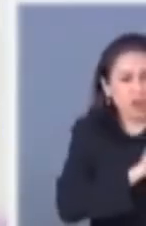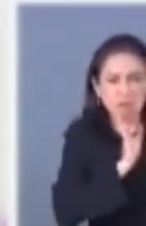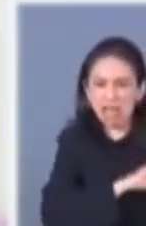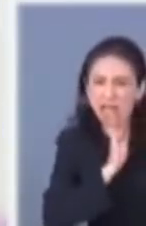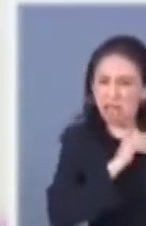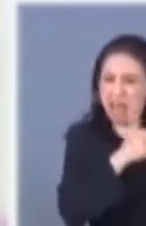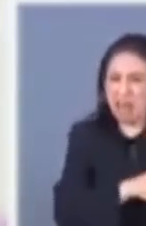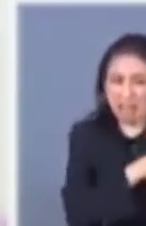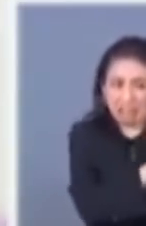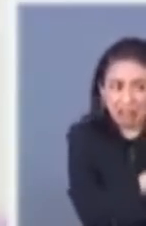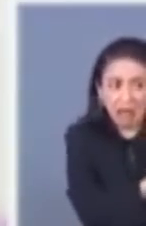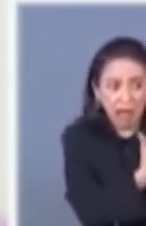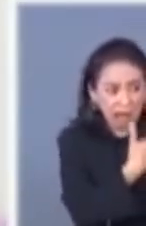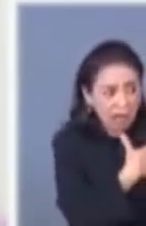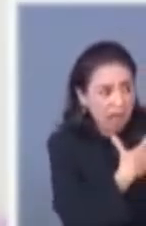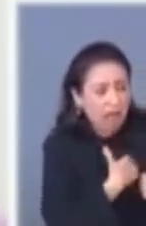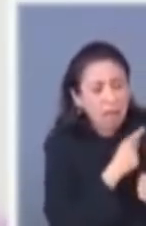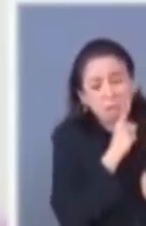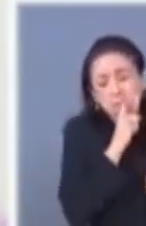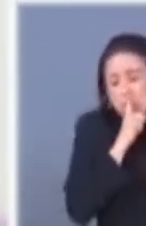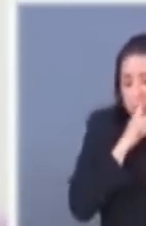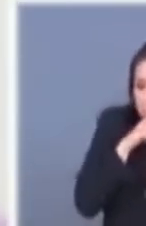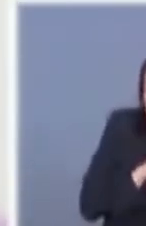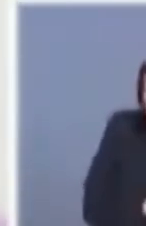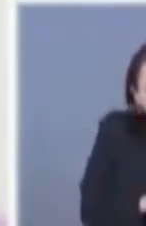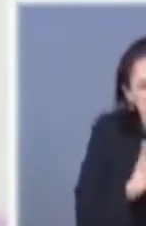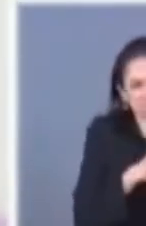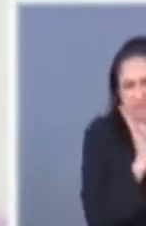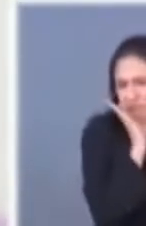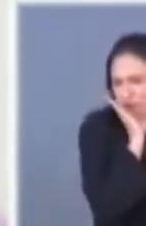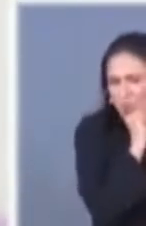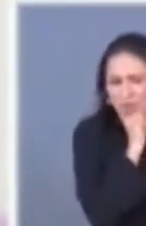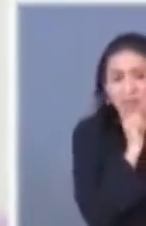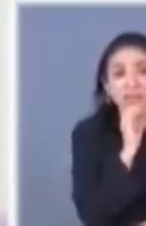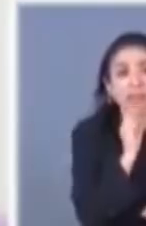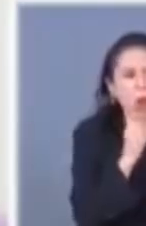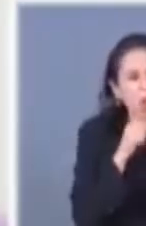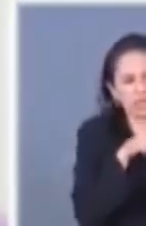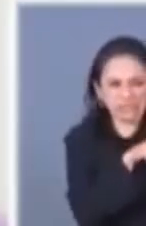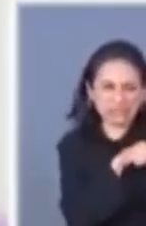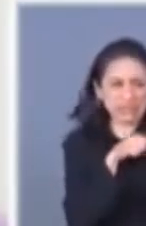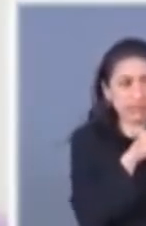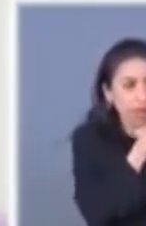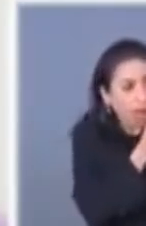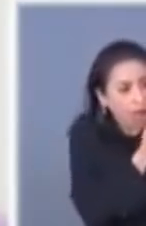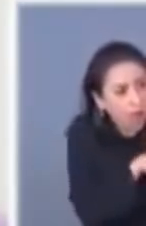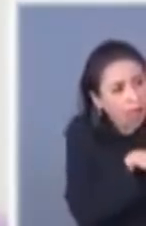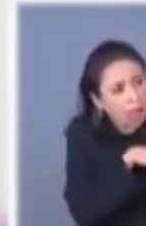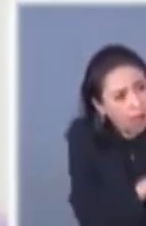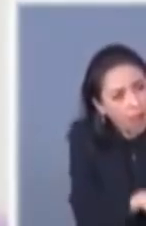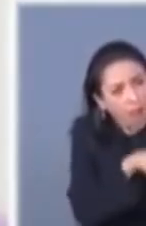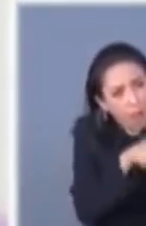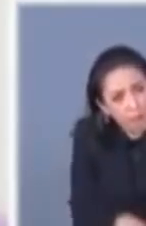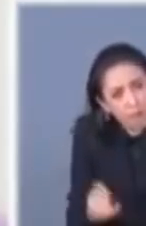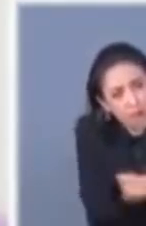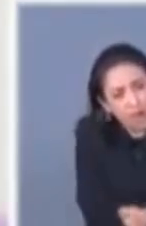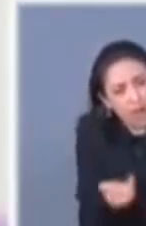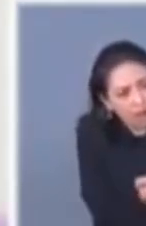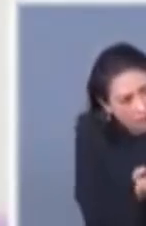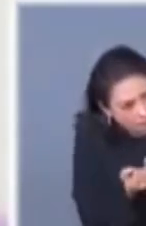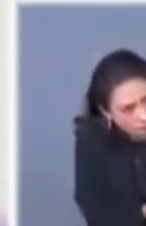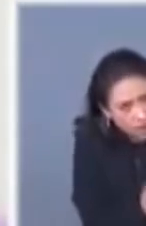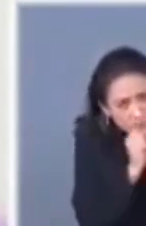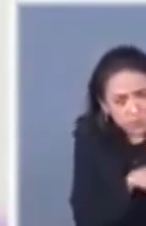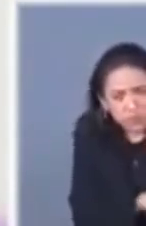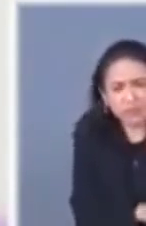podemos permitir que la confrontación nos gobierne. No podemos permitir que continúe el desempleo y la falta